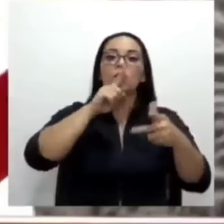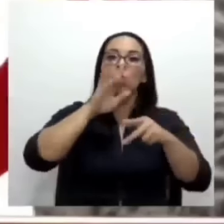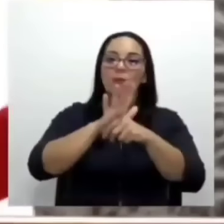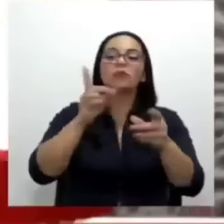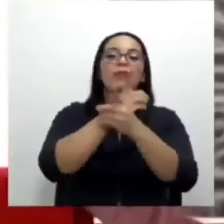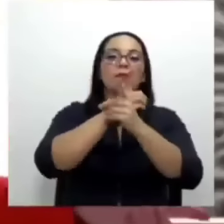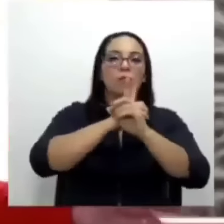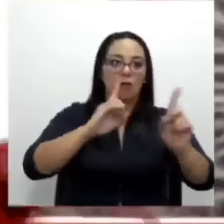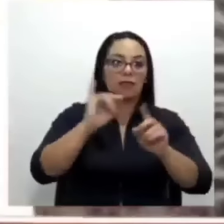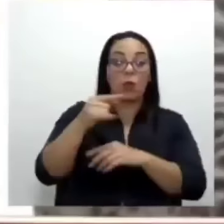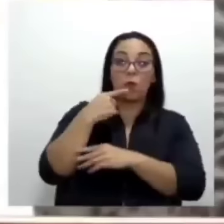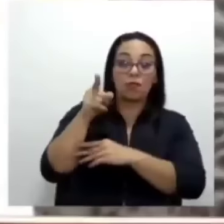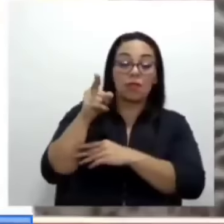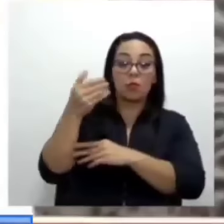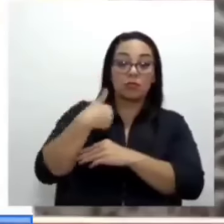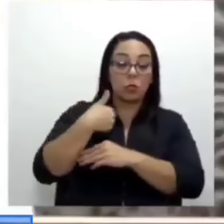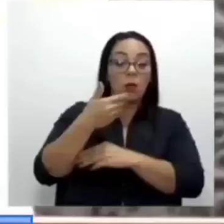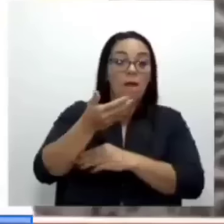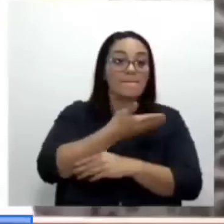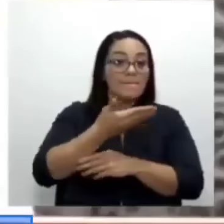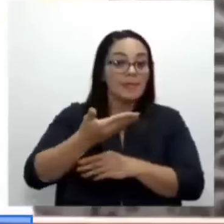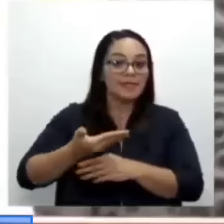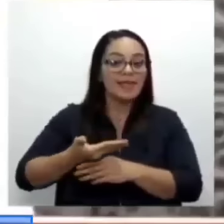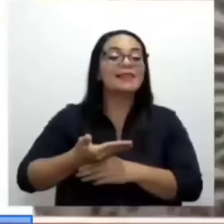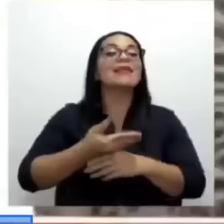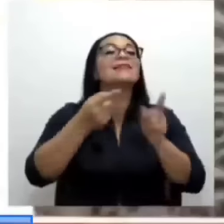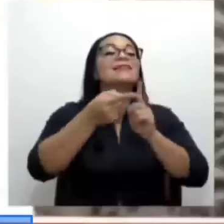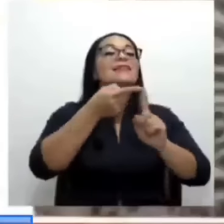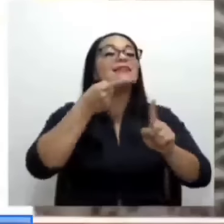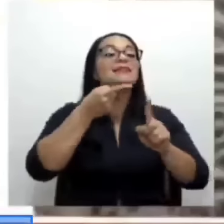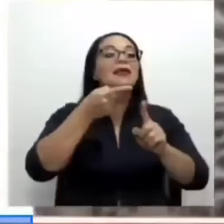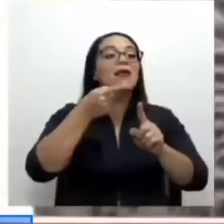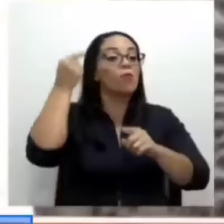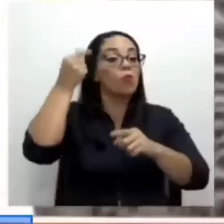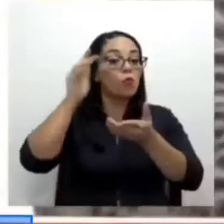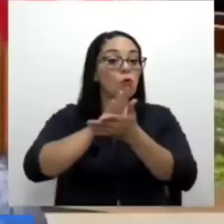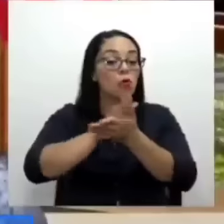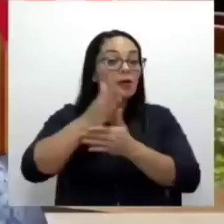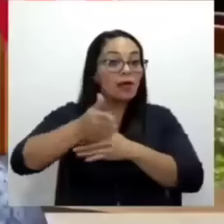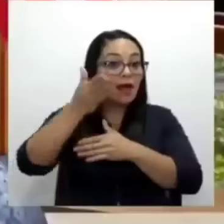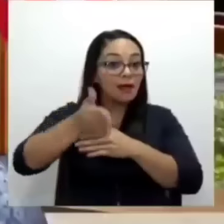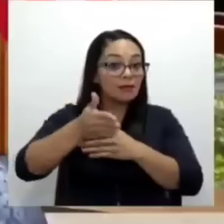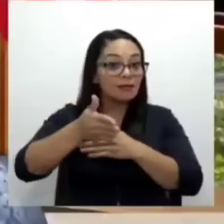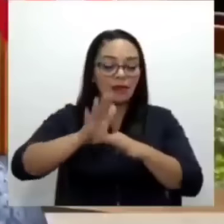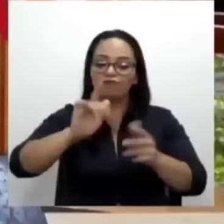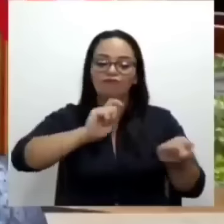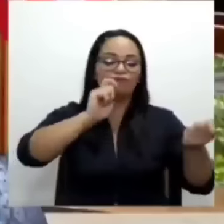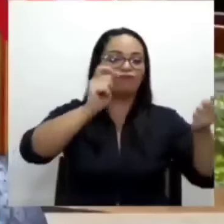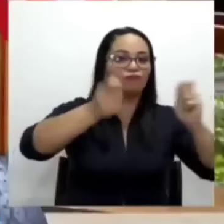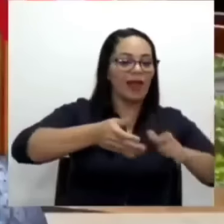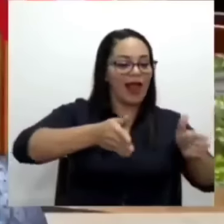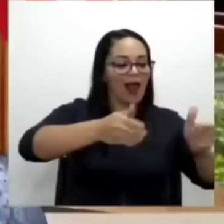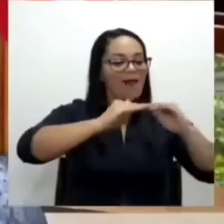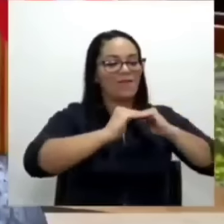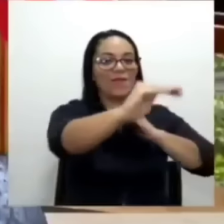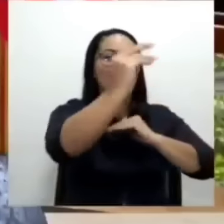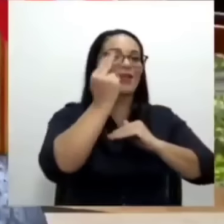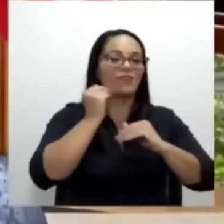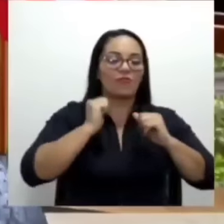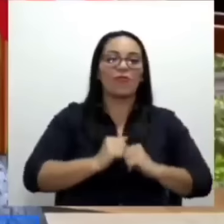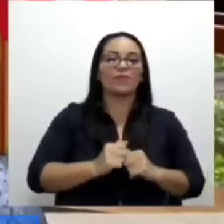el presidente, desde la burocracia a la alfombra roja. Este es el mensaje que yo voy a llevar a los